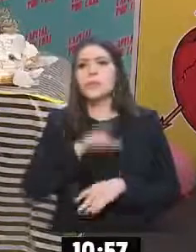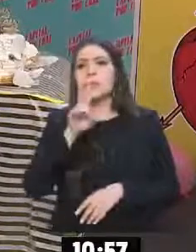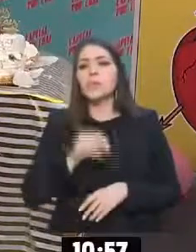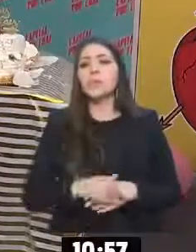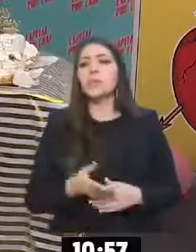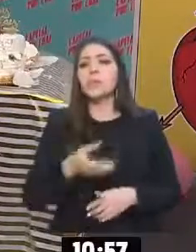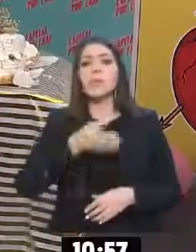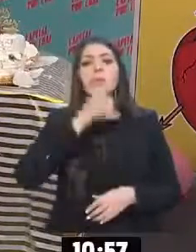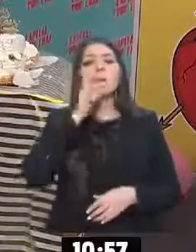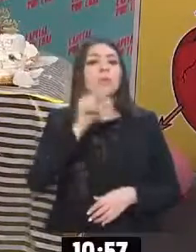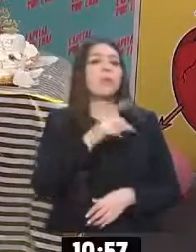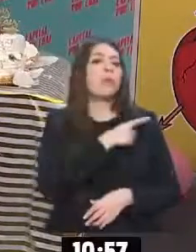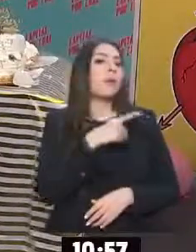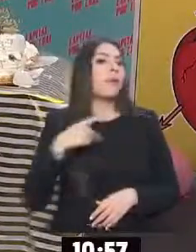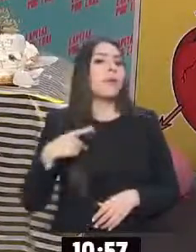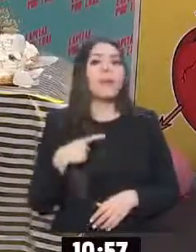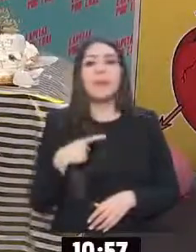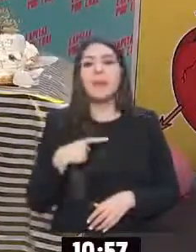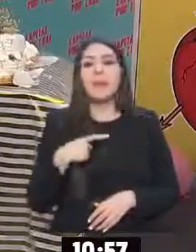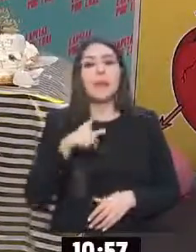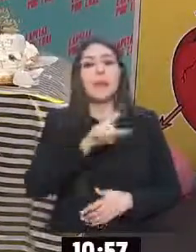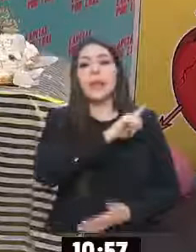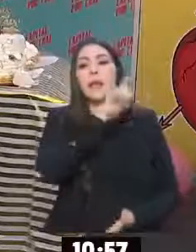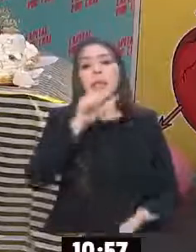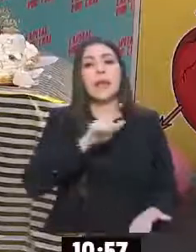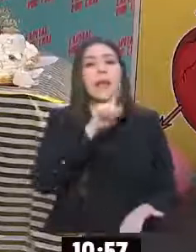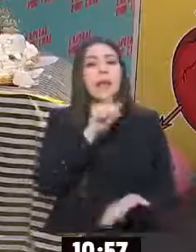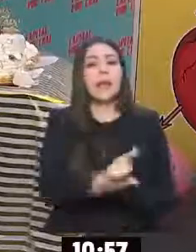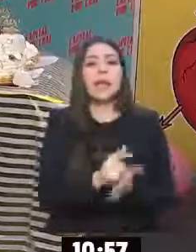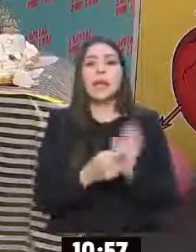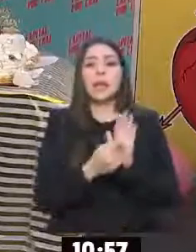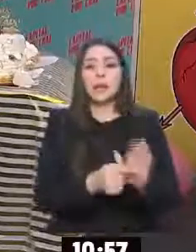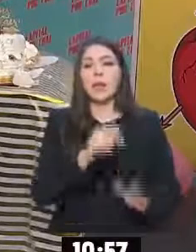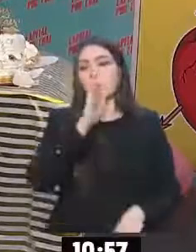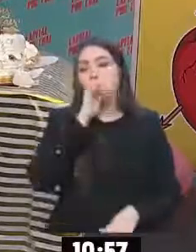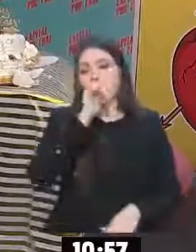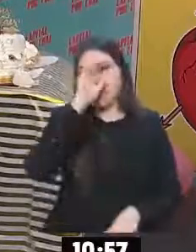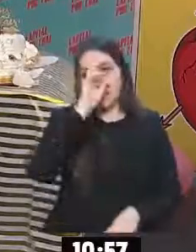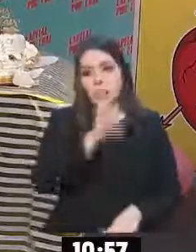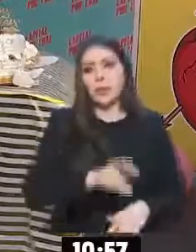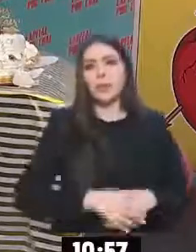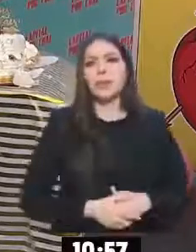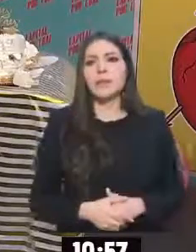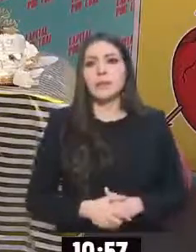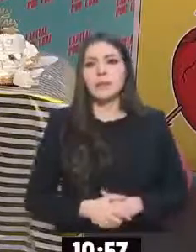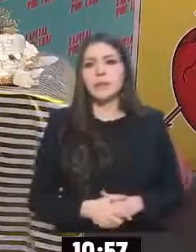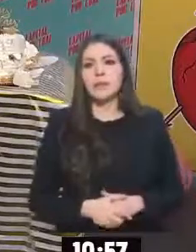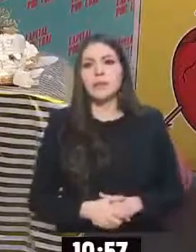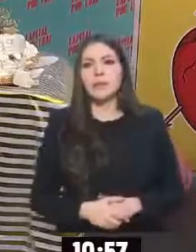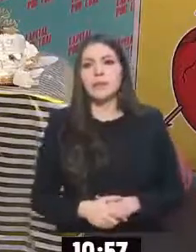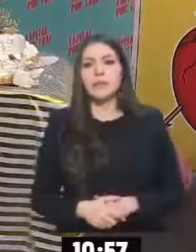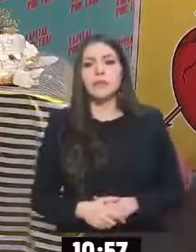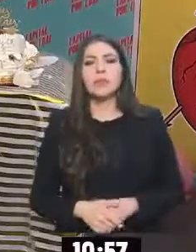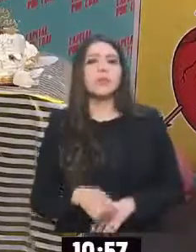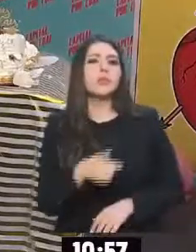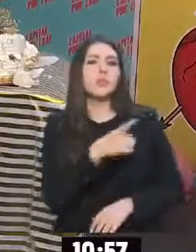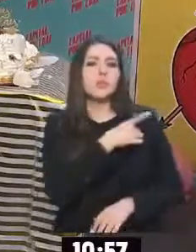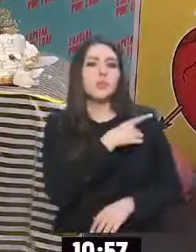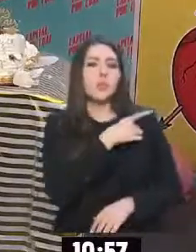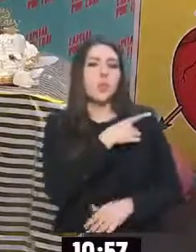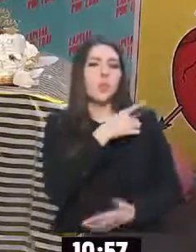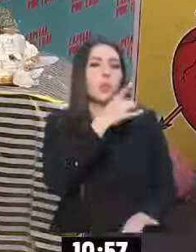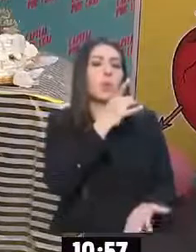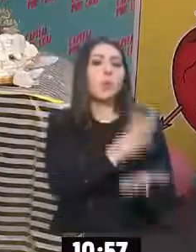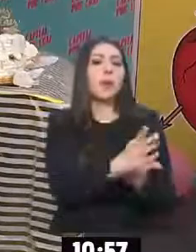no se debe por la ley. Les voy a dar de fresa, pero no se lo vayan a tomar. No más vamos a hacerle así. Ya me eché